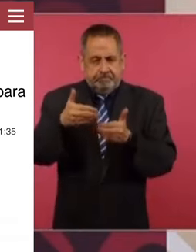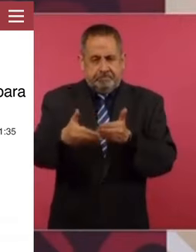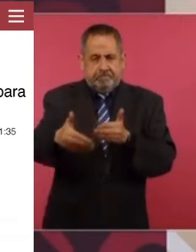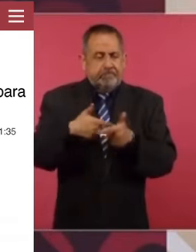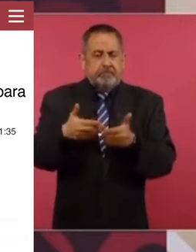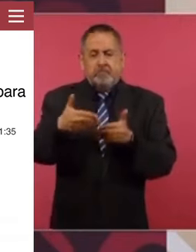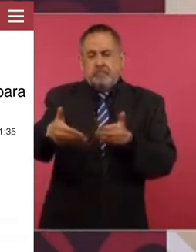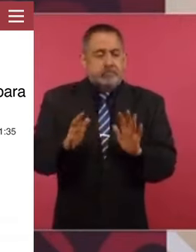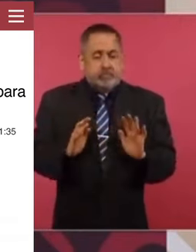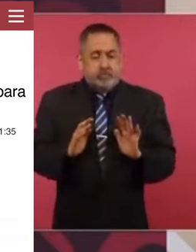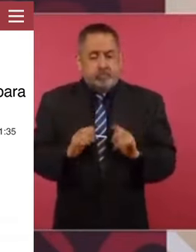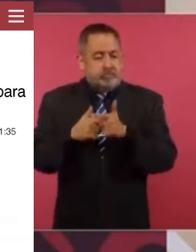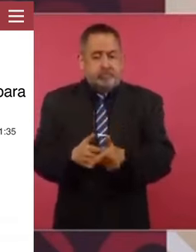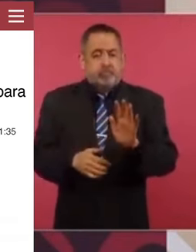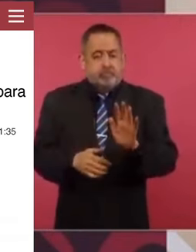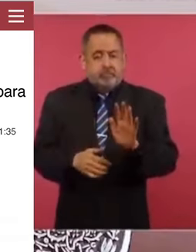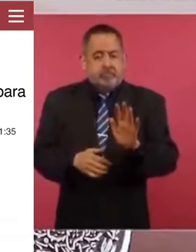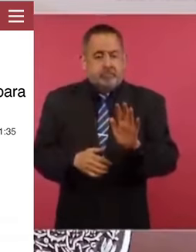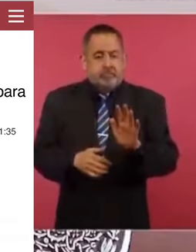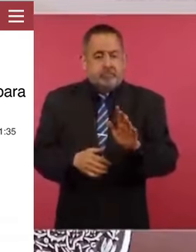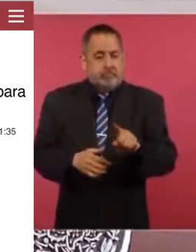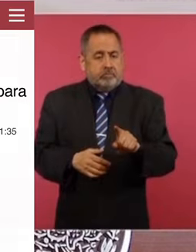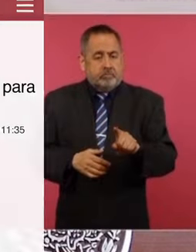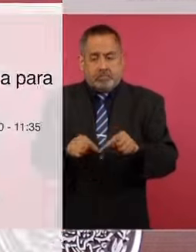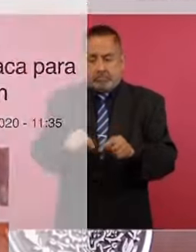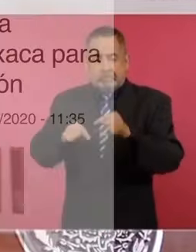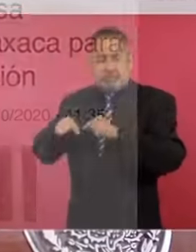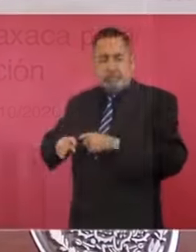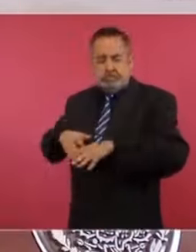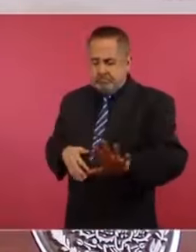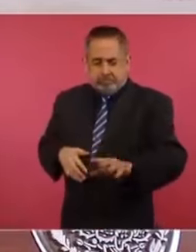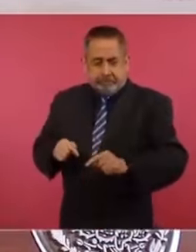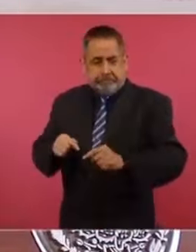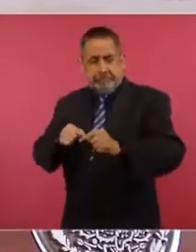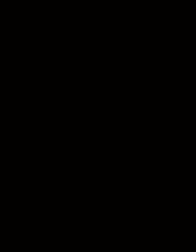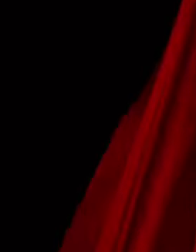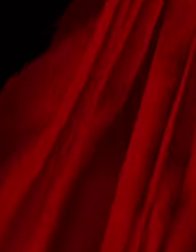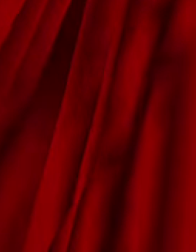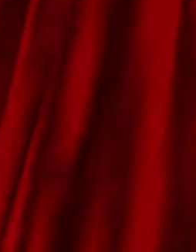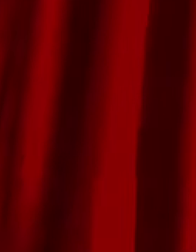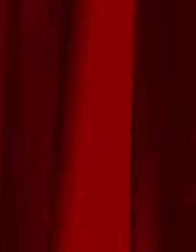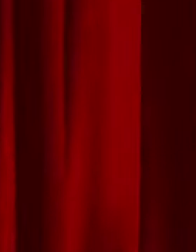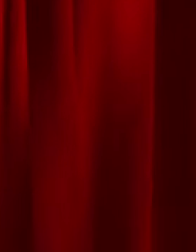adelante y no vamos a dar ni un paso atrás, ni siquiera para tomar impulso.